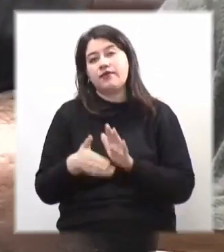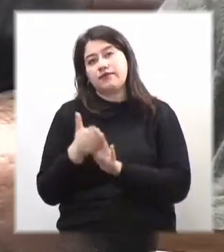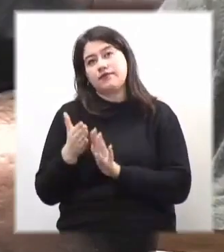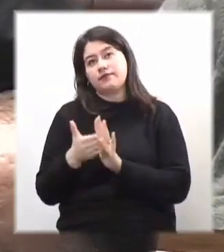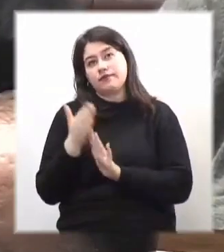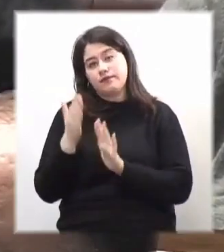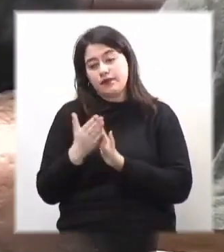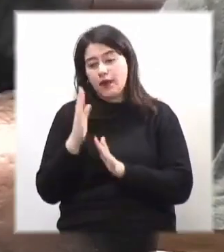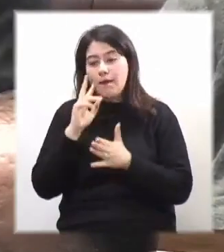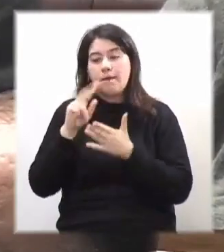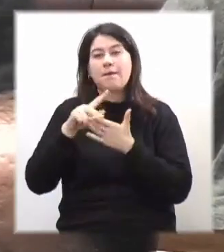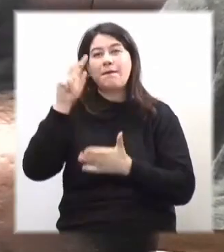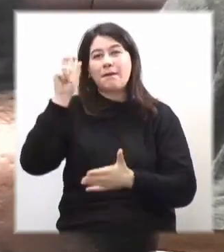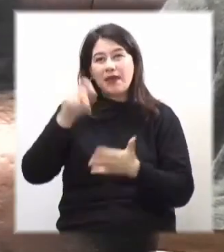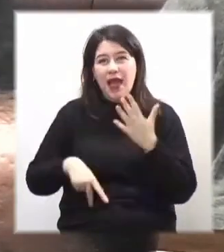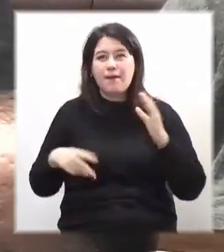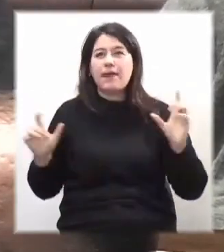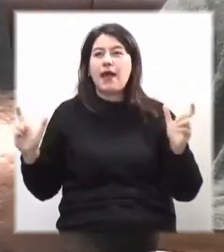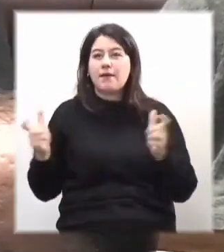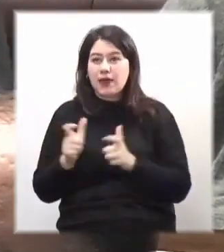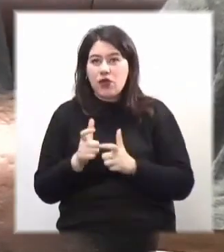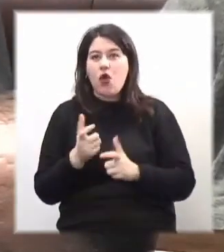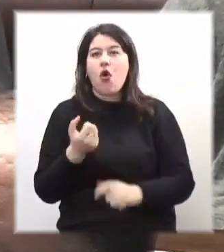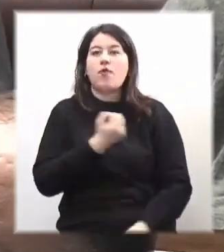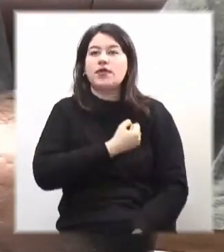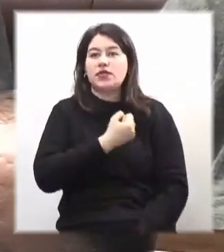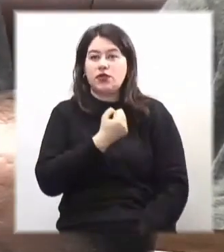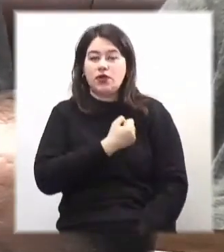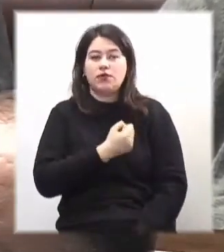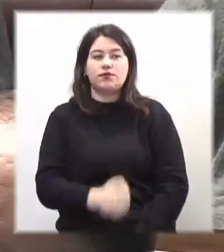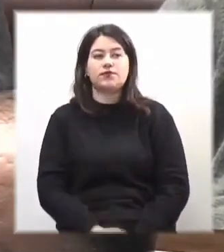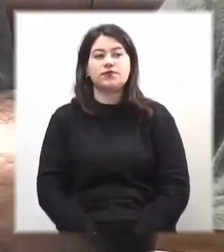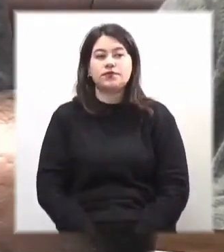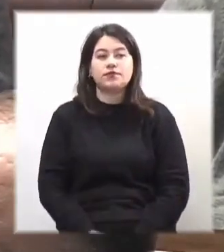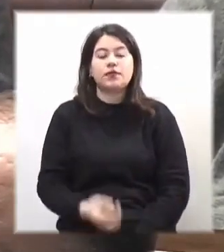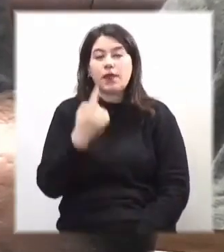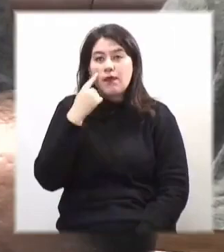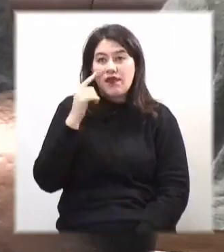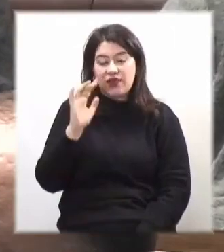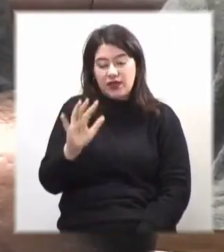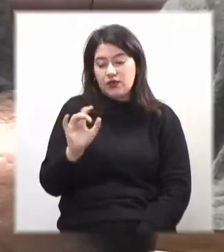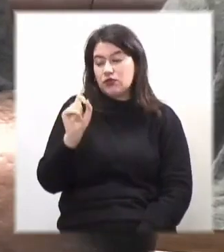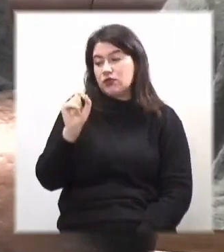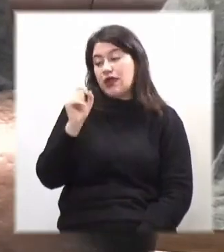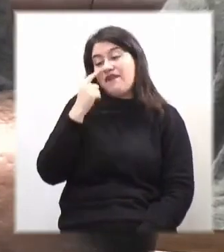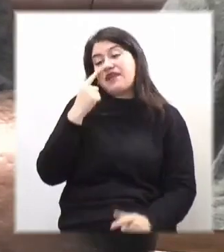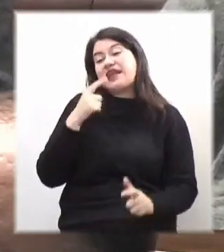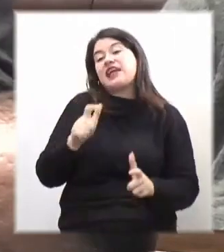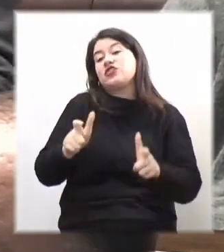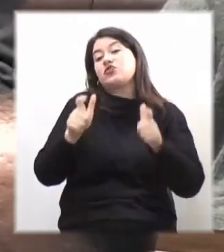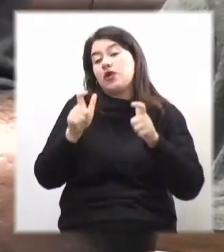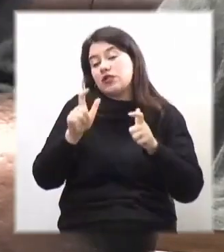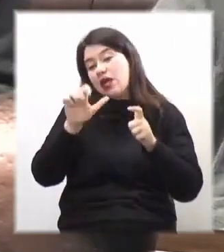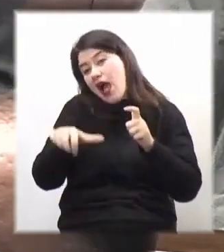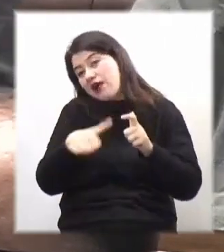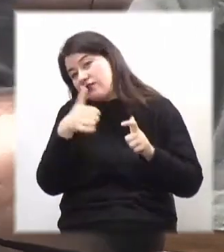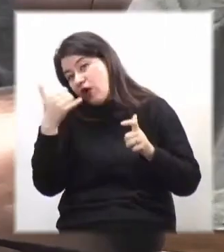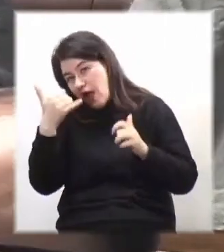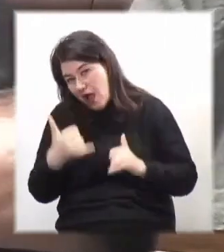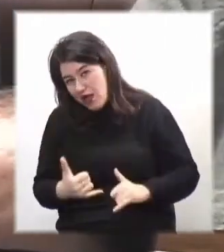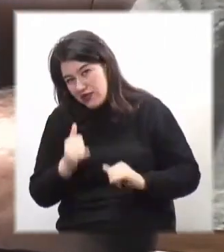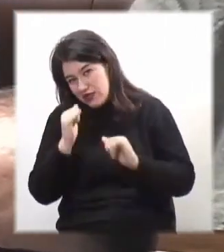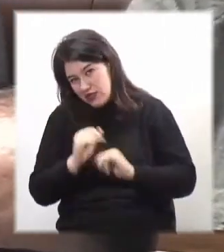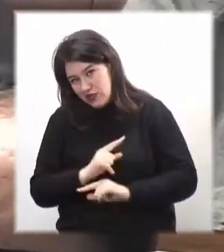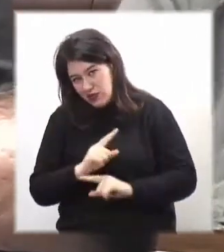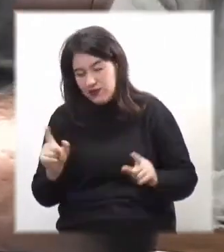se estaba implementando un plan para reducir los homicidios veamos Que suerte o qué tipo de éxito tuvo ese